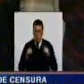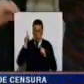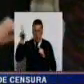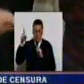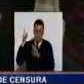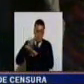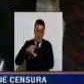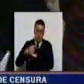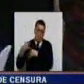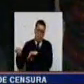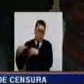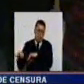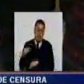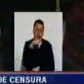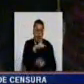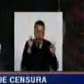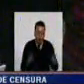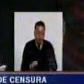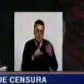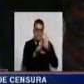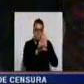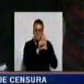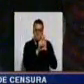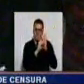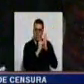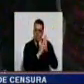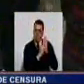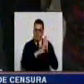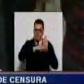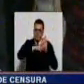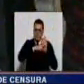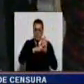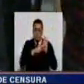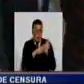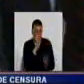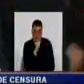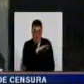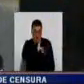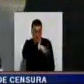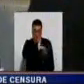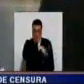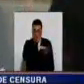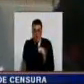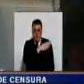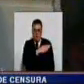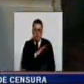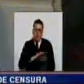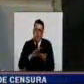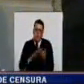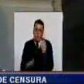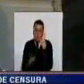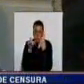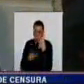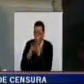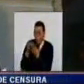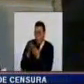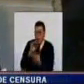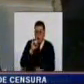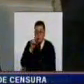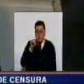Nacional, permite en Colombia hacer subastas de uno, que como es obvio, defraudan el patrimonio